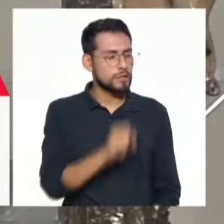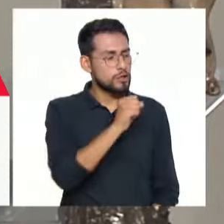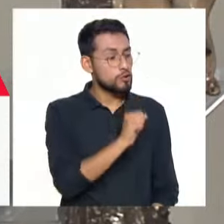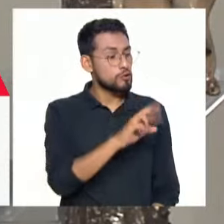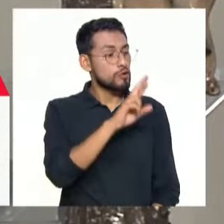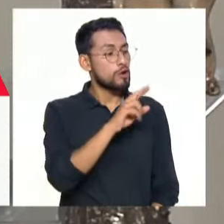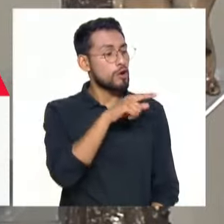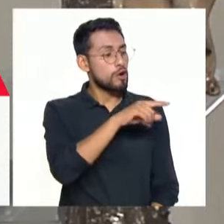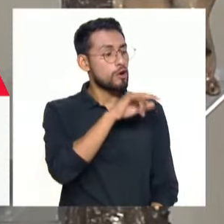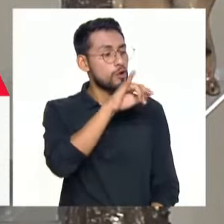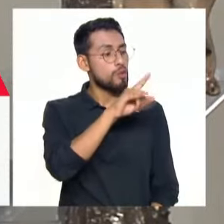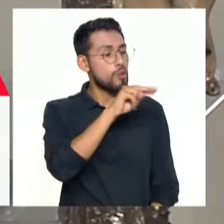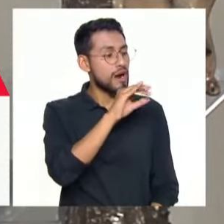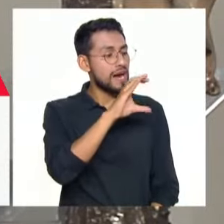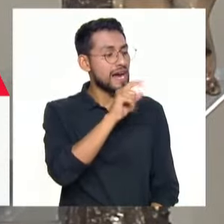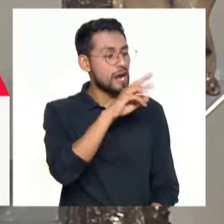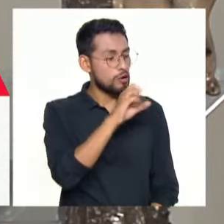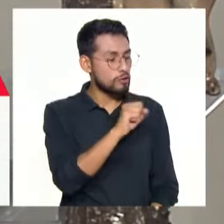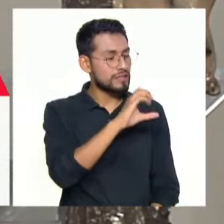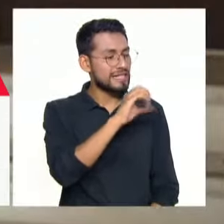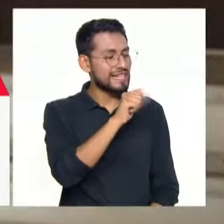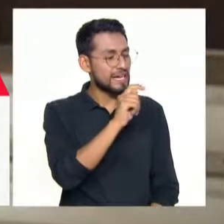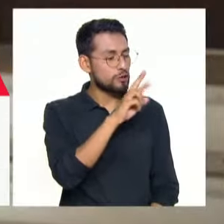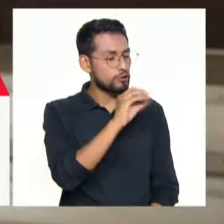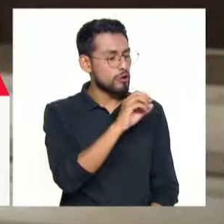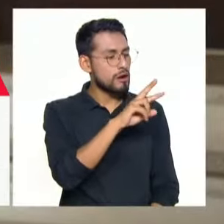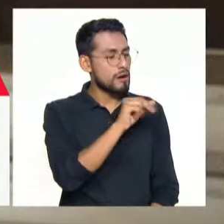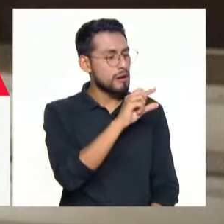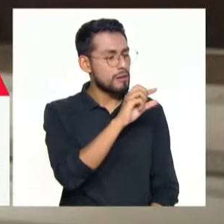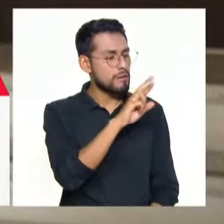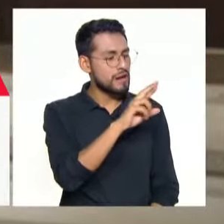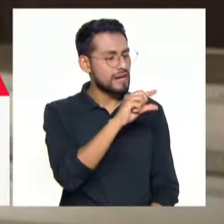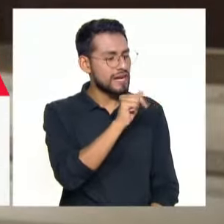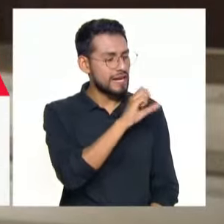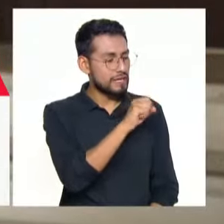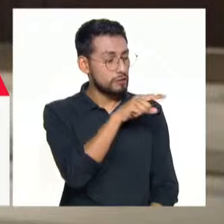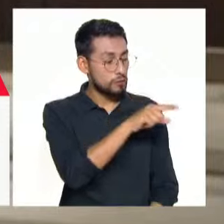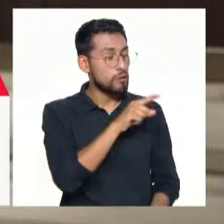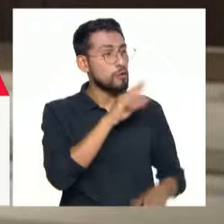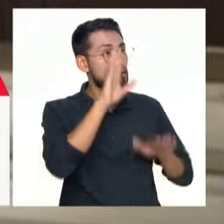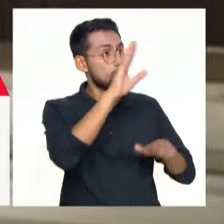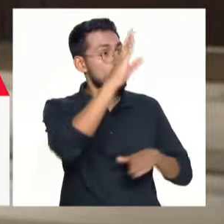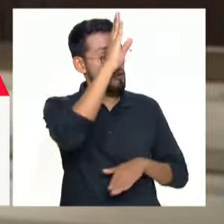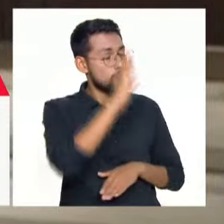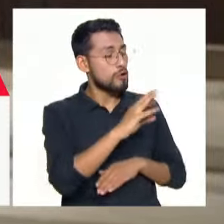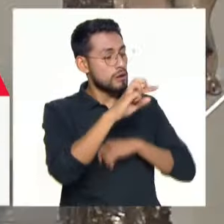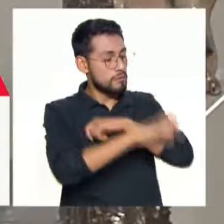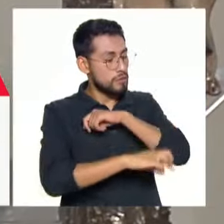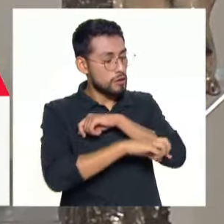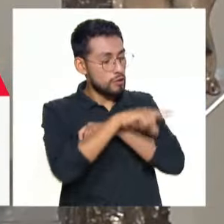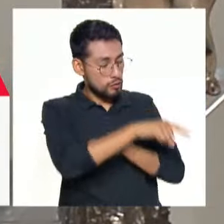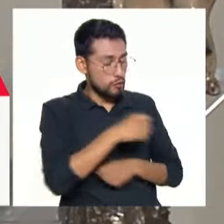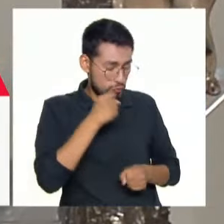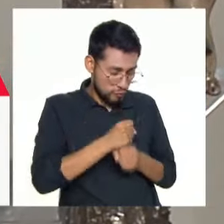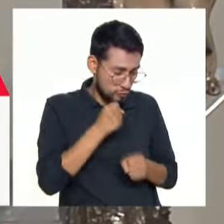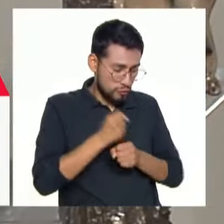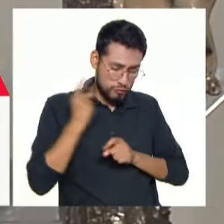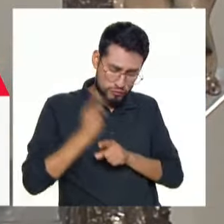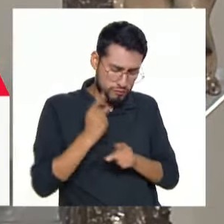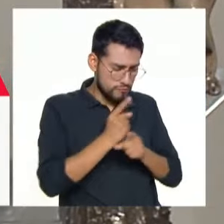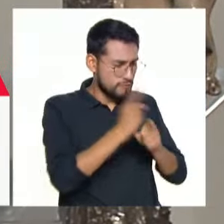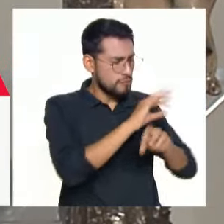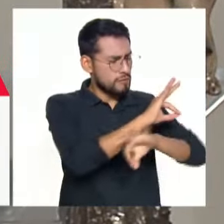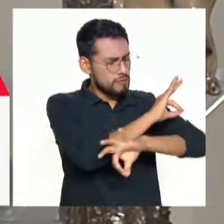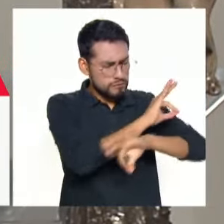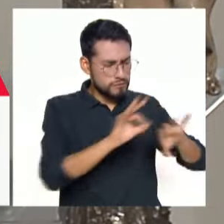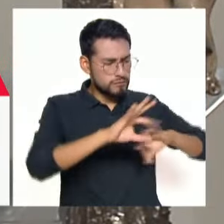Señor Juan Carlos Castro Vargas, ¿jura usted por Dios y la patria desempeñar leal y fielmente,